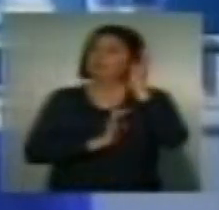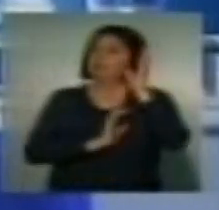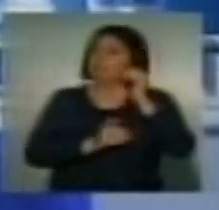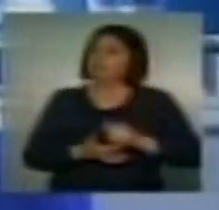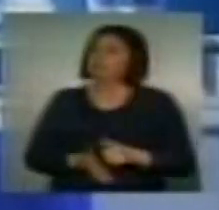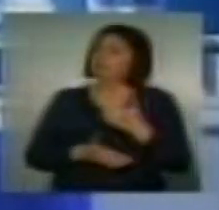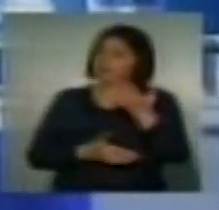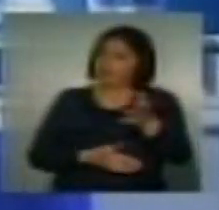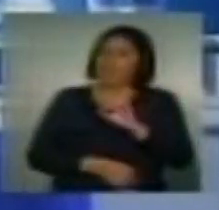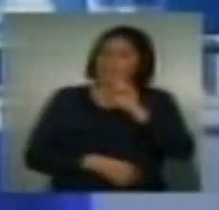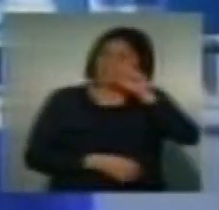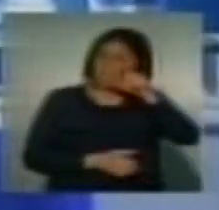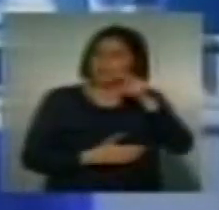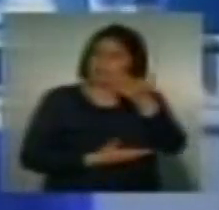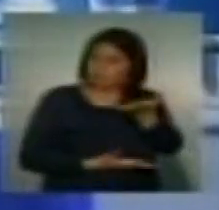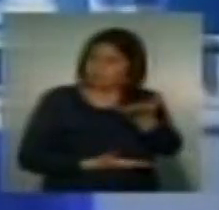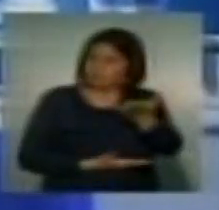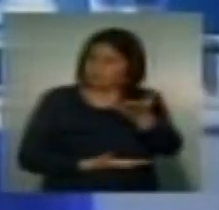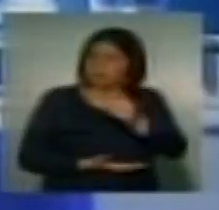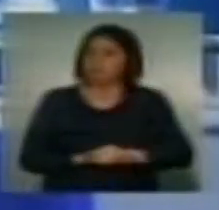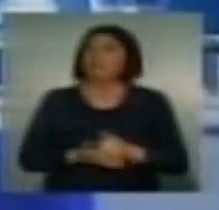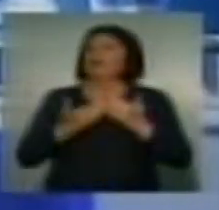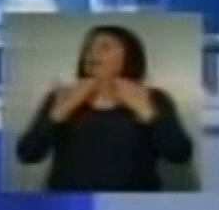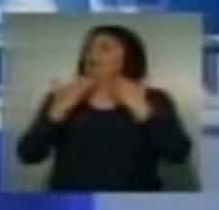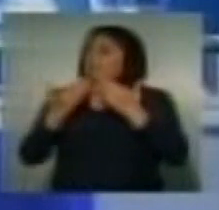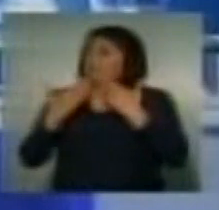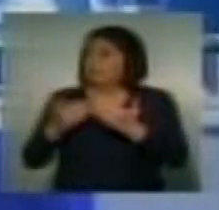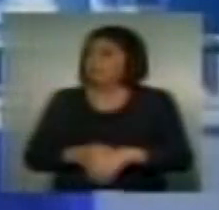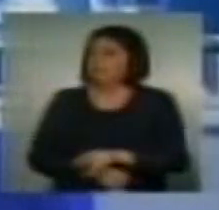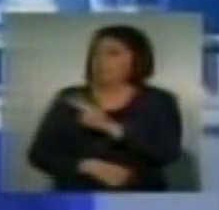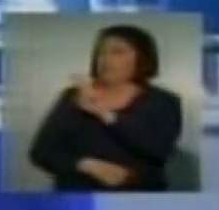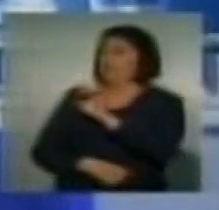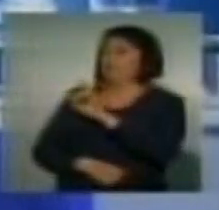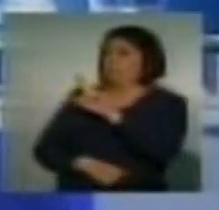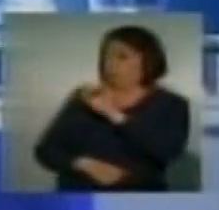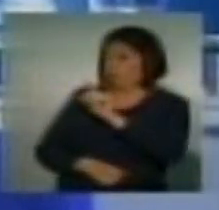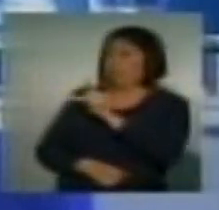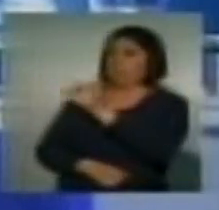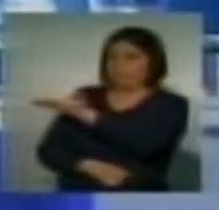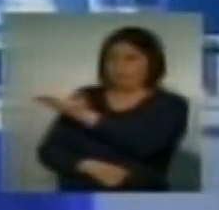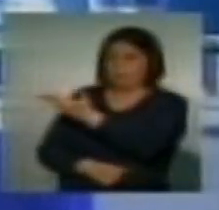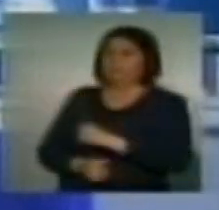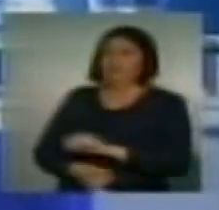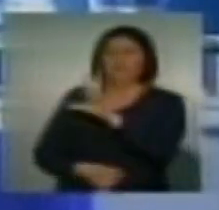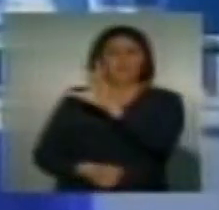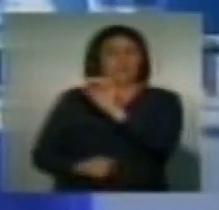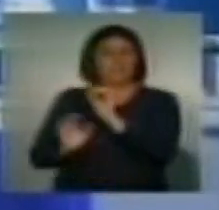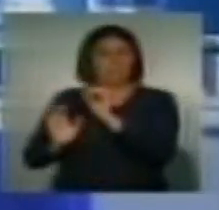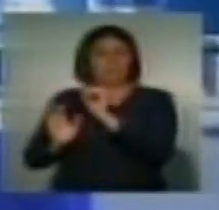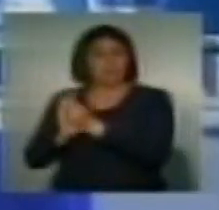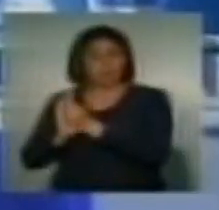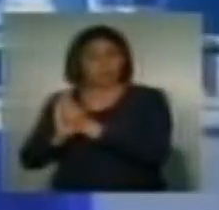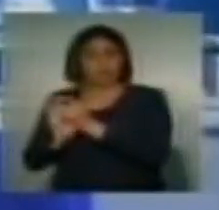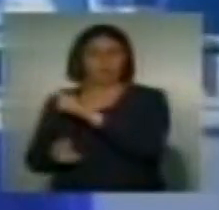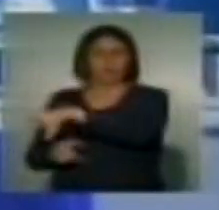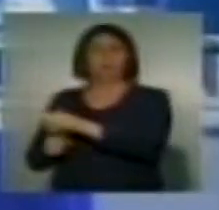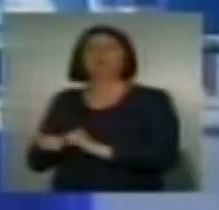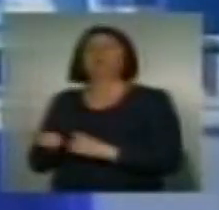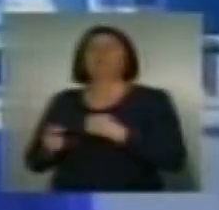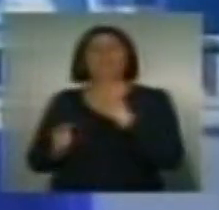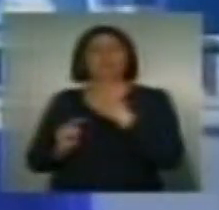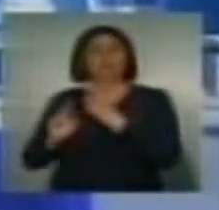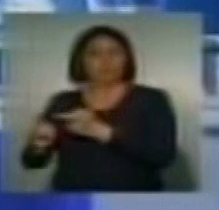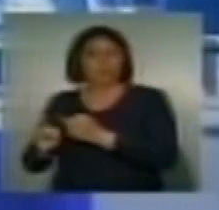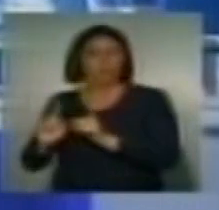candidato Alejandro Toledo le agradecemos a Verónica Mendoza Ahora tiene 30 segundos para hacer un comentario o